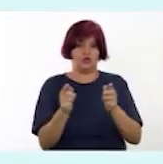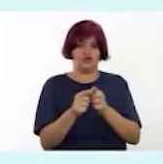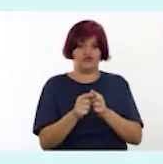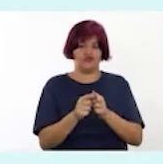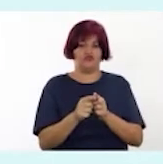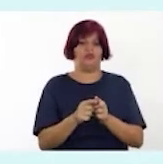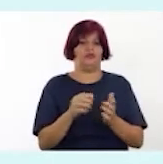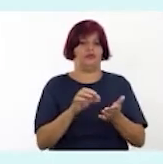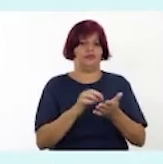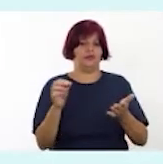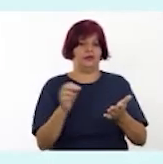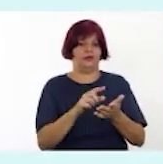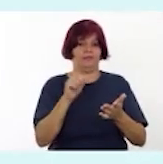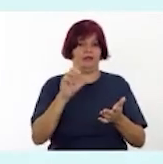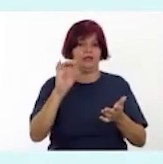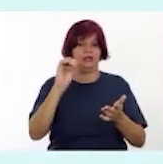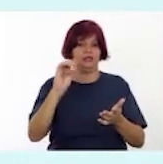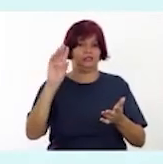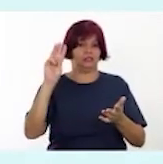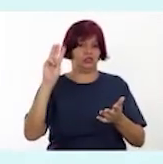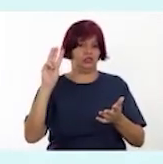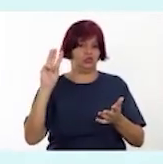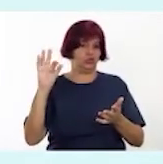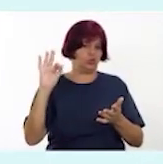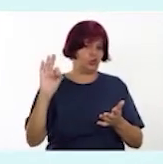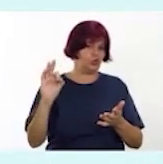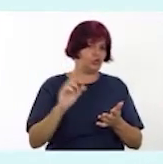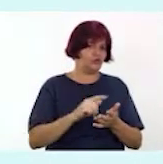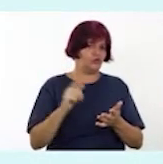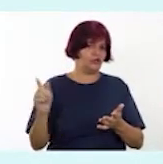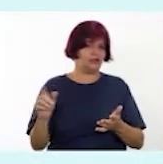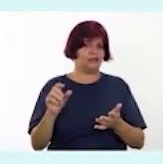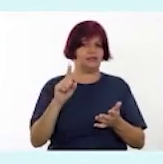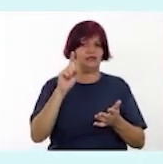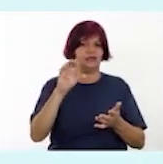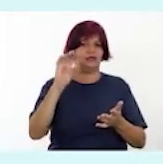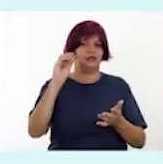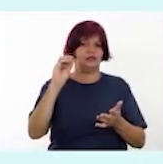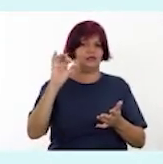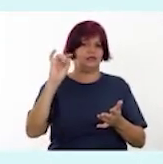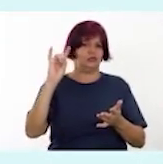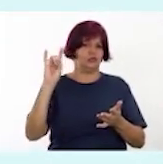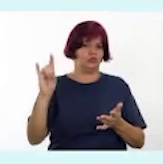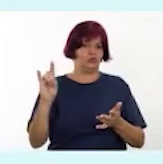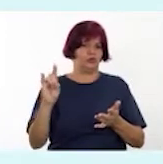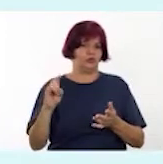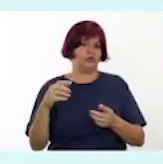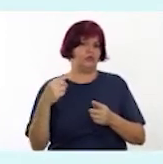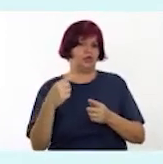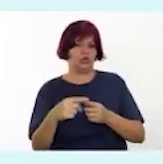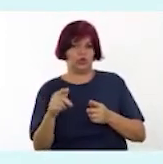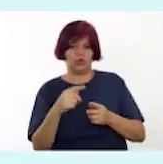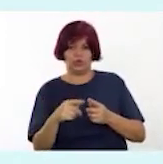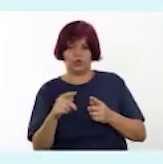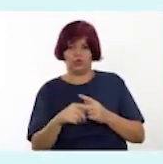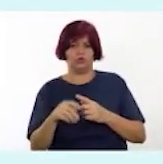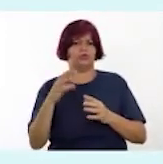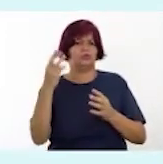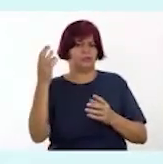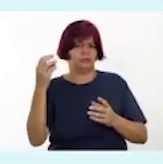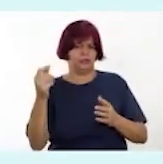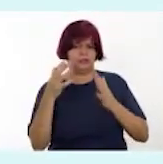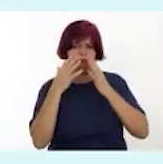108 y 109, al asistente matemático Fotomat y a las actividades de aprendizaje situadas en el grado 11,